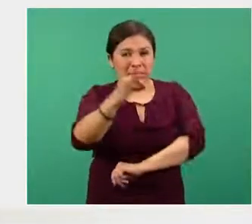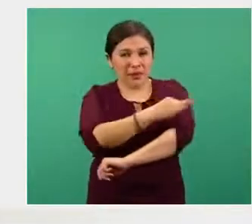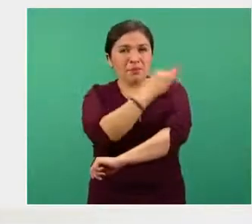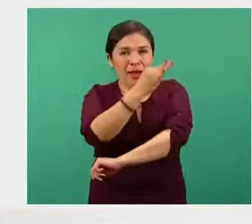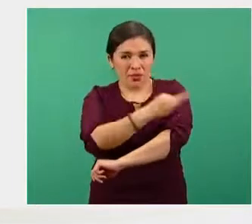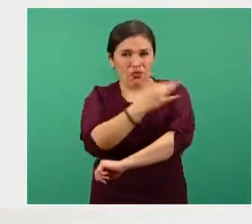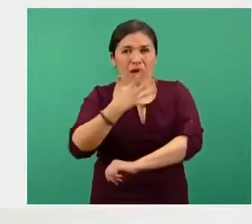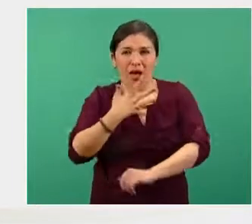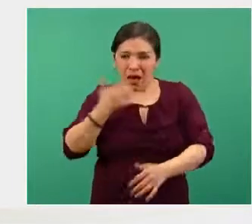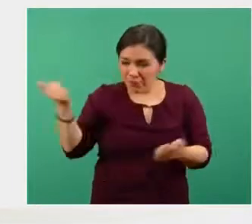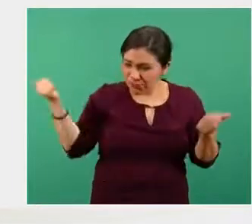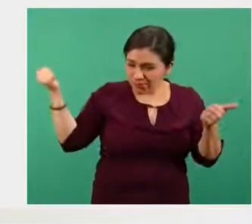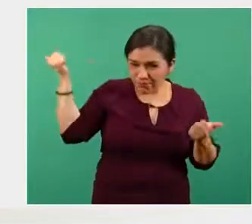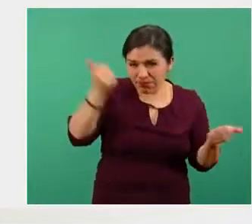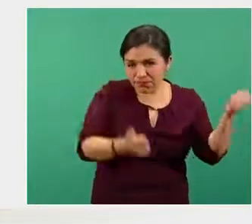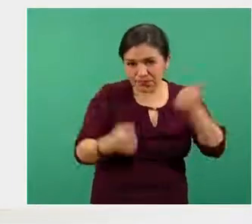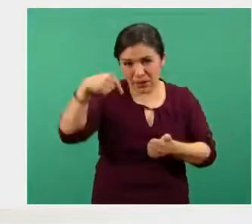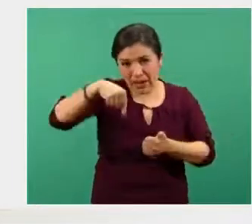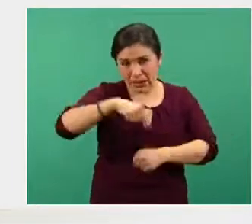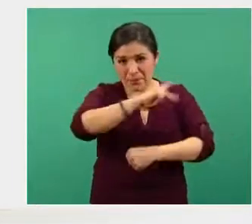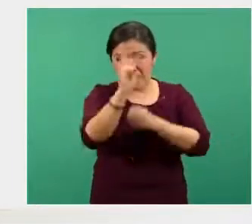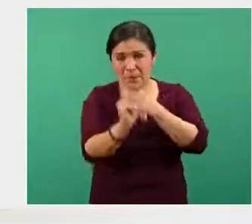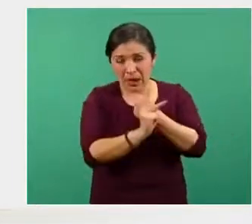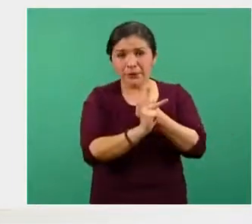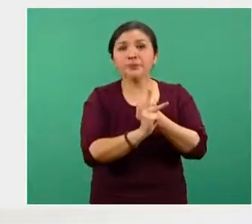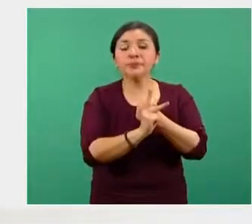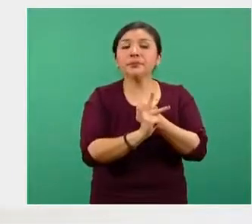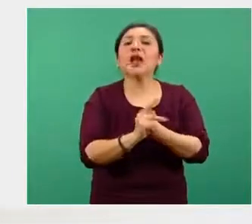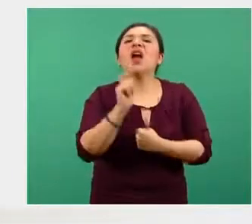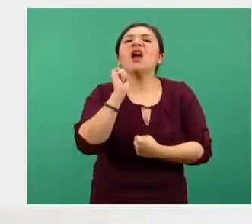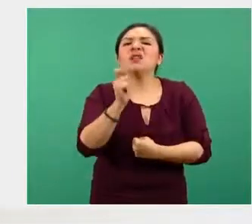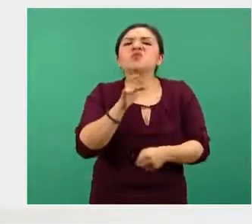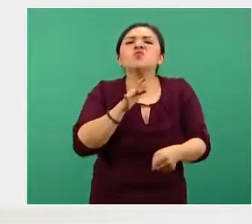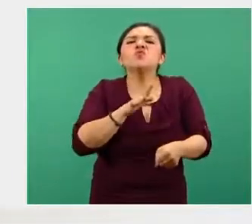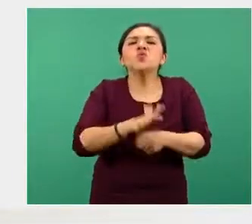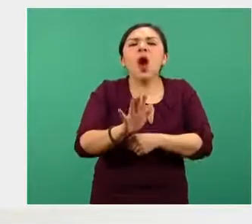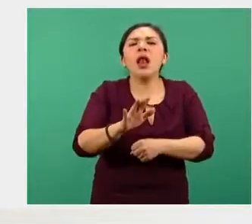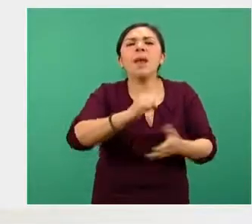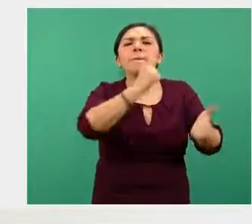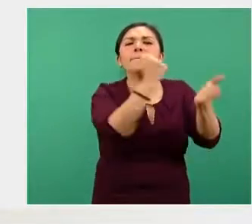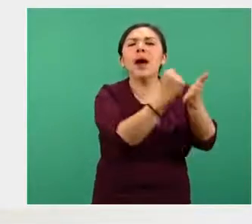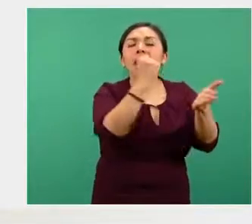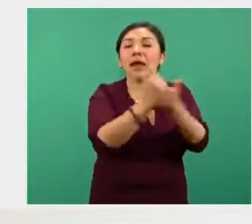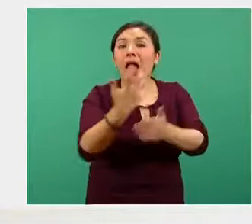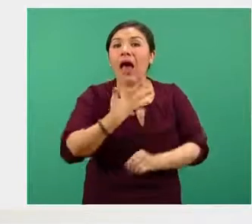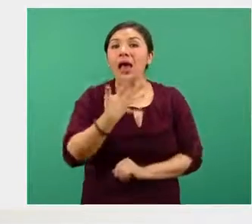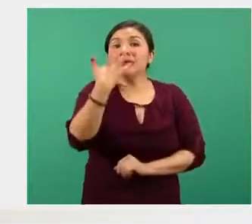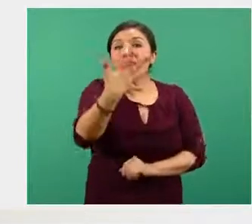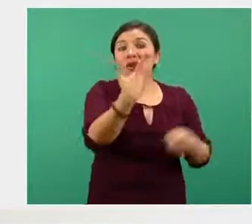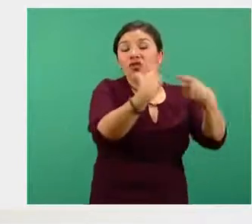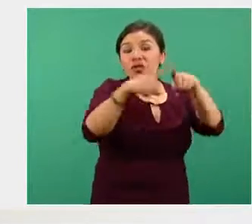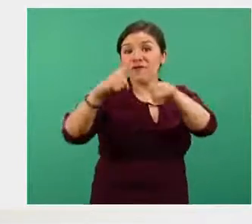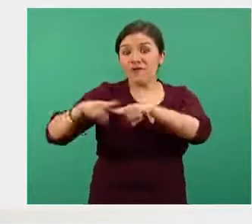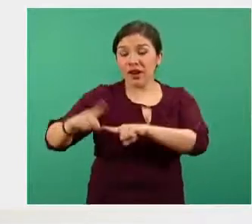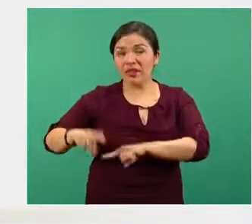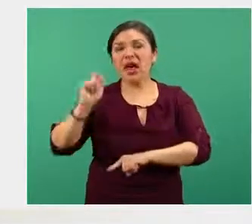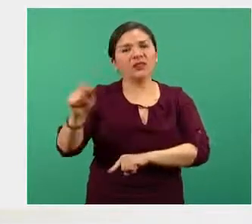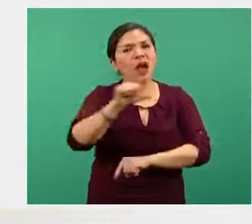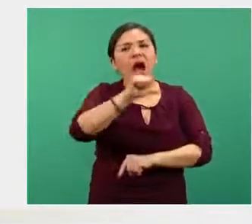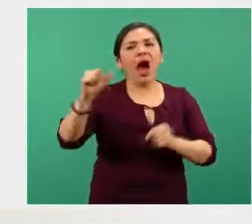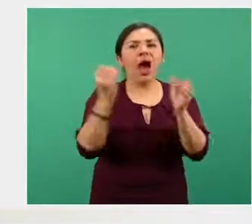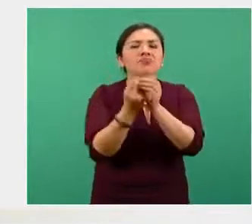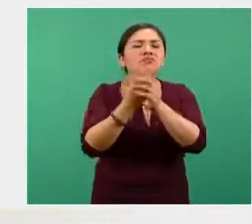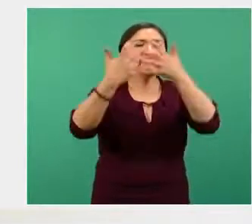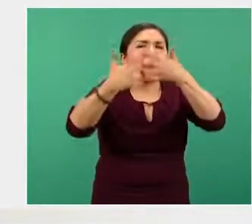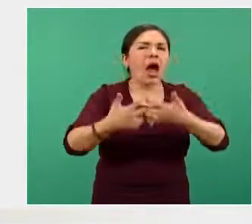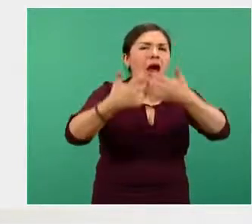9.588.220 dosis que se han recibido hasta el día de hoy en los 5 tipos de vacunas, marcas también, fabricantes